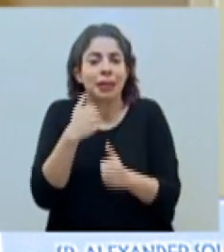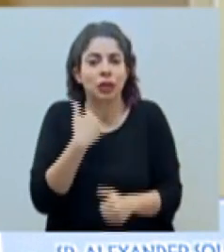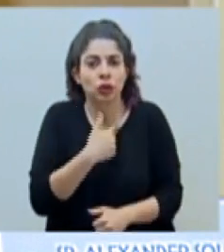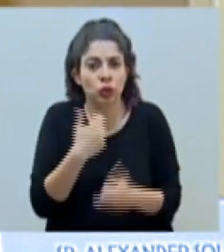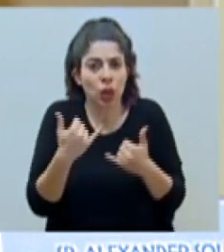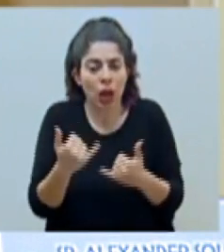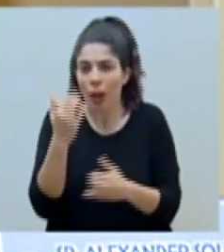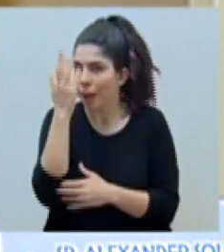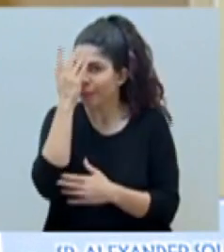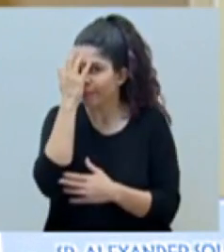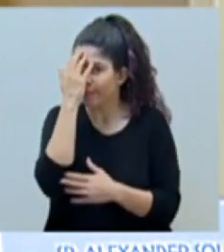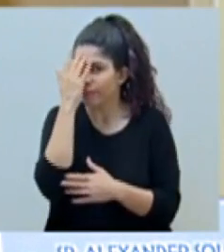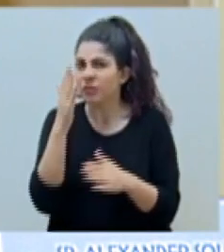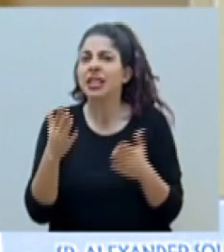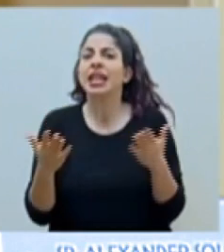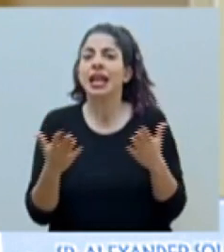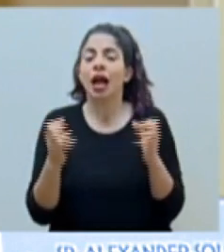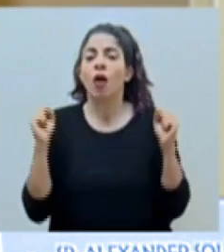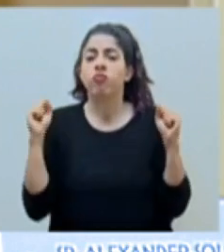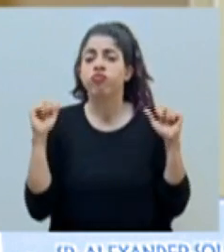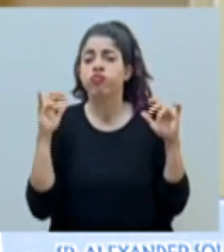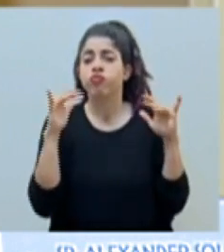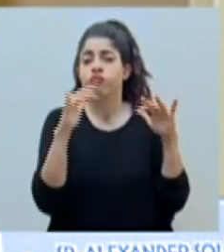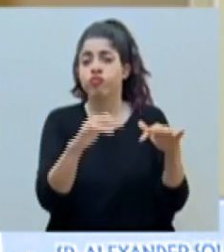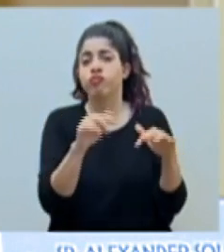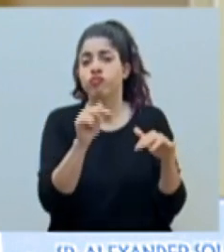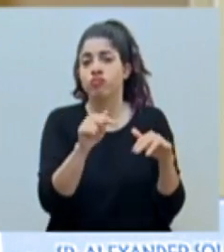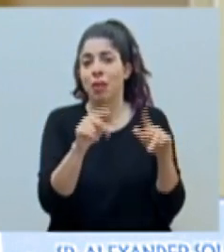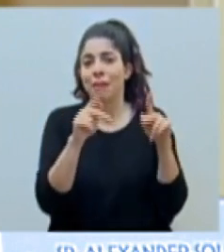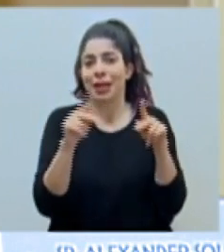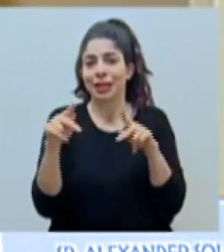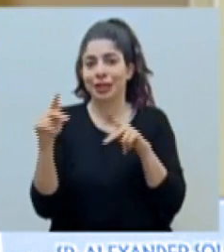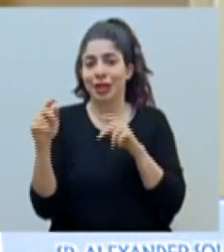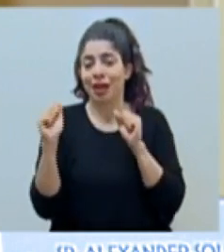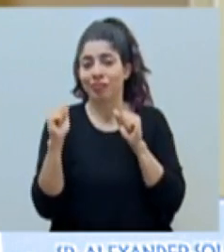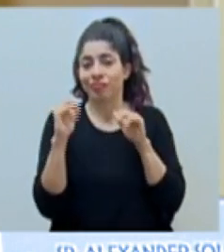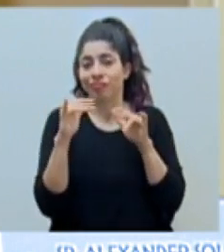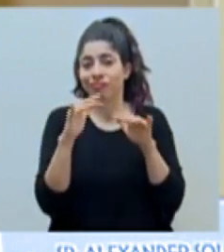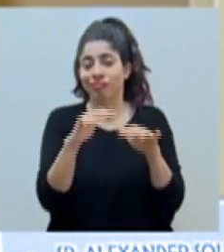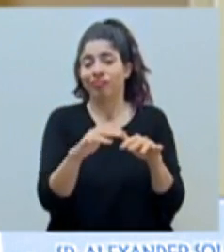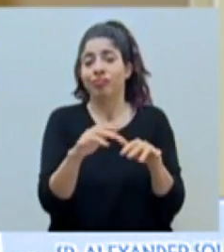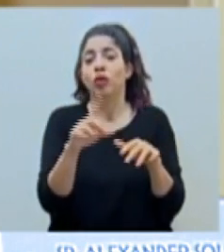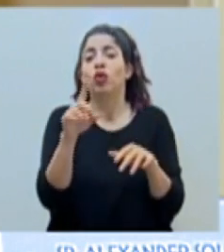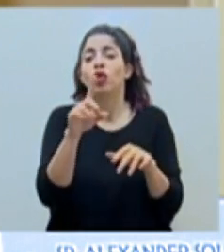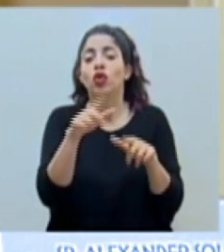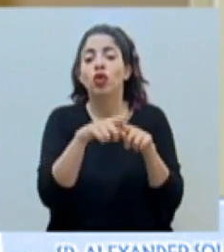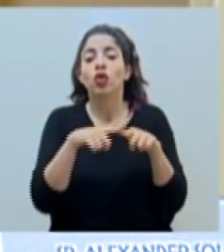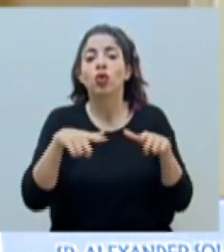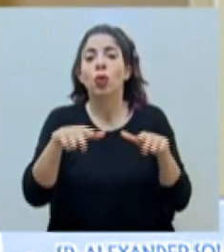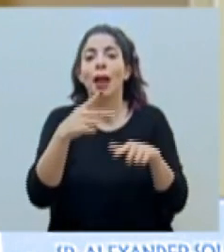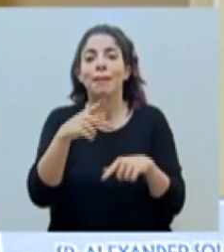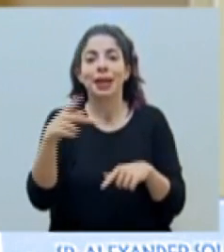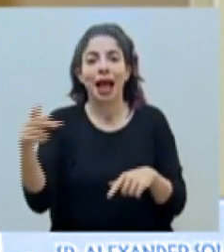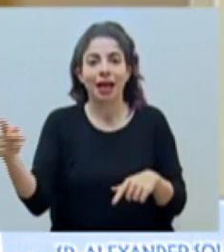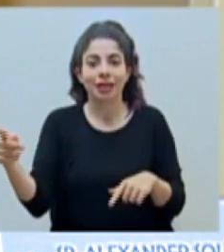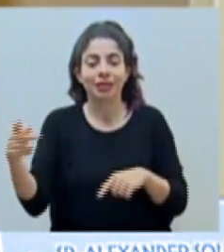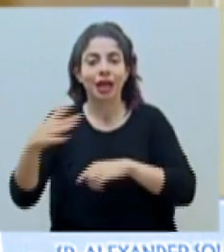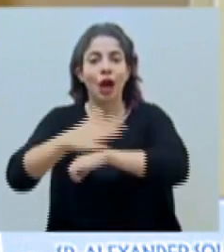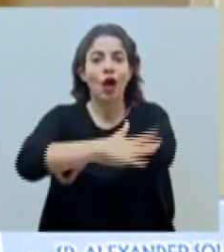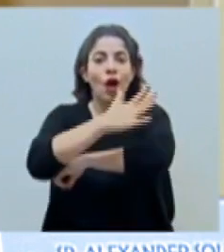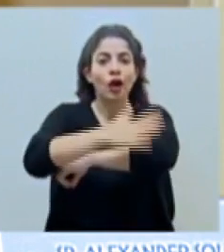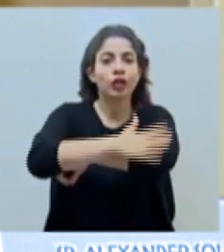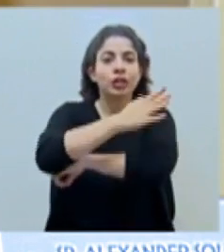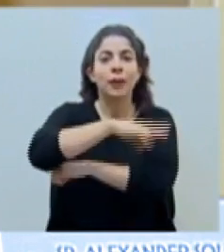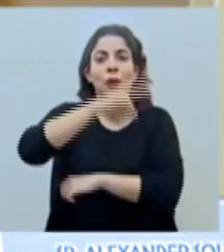preocupa es la afluencia masiva de personas a las zonas de playa, las zonas costeras, las